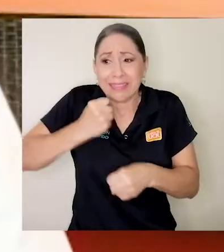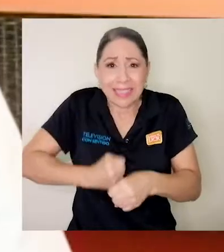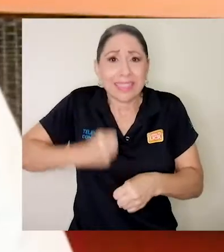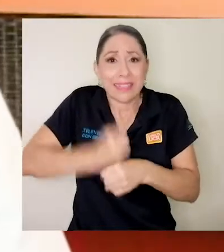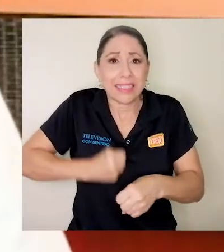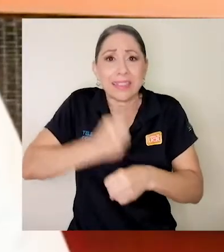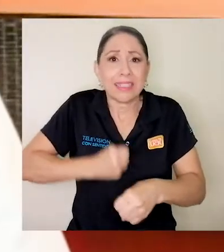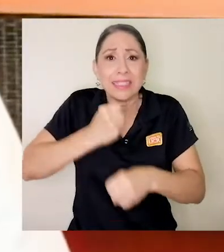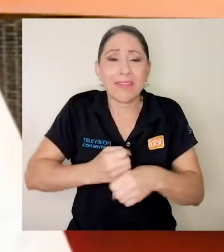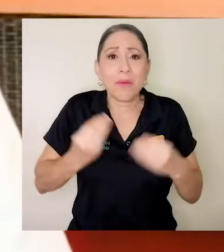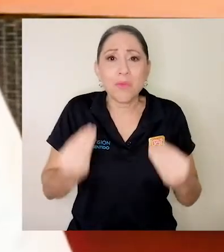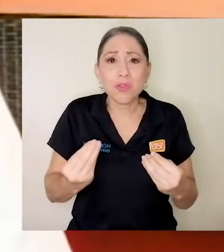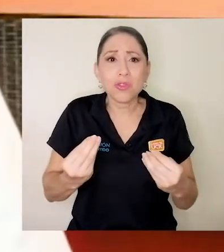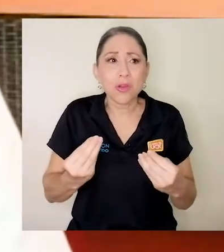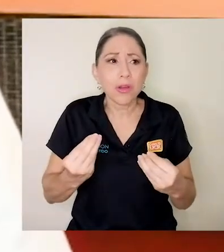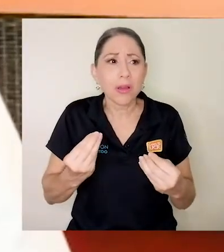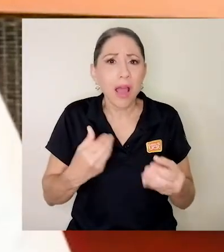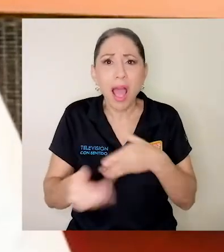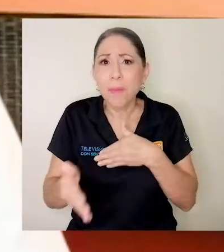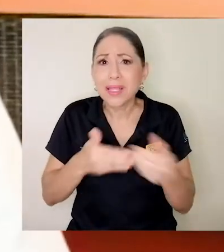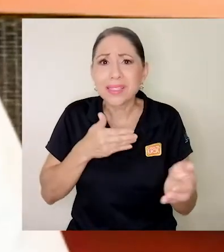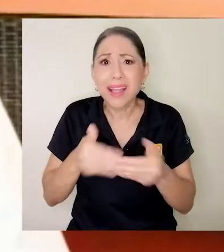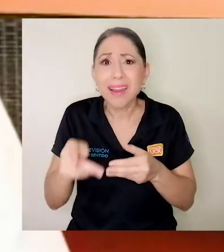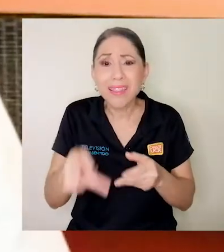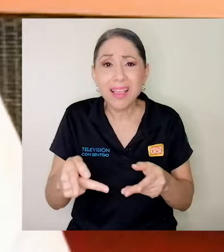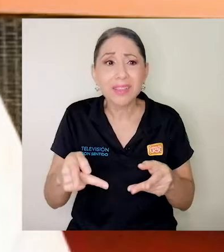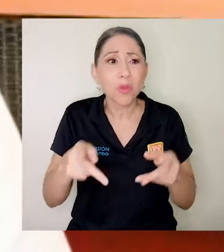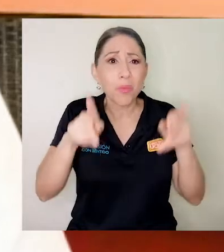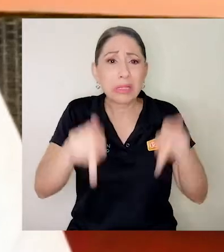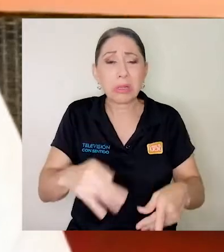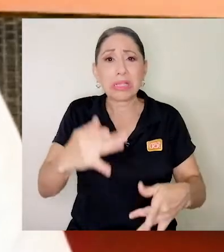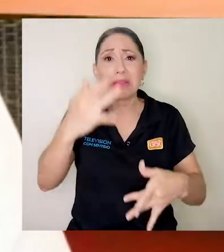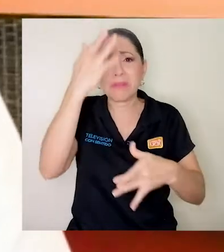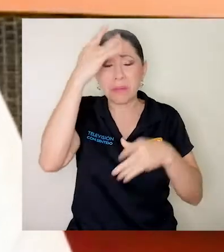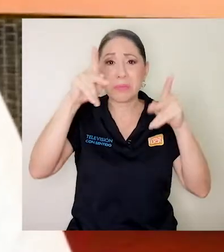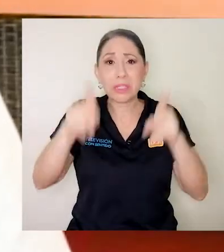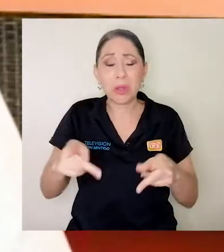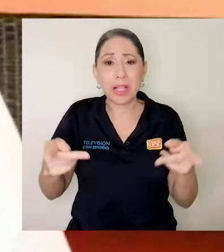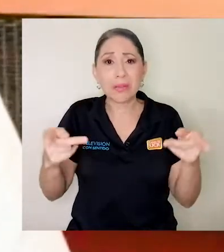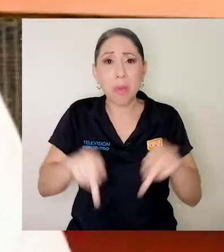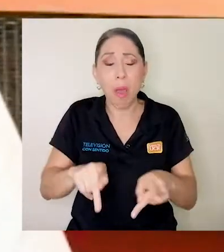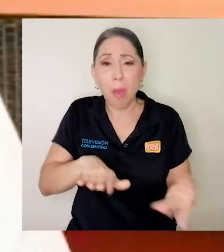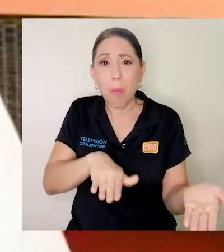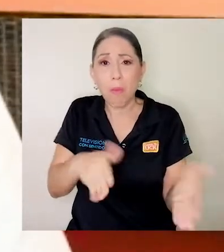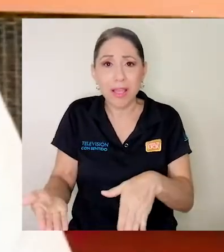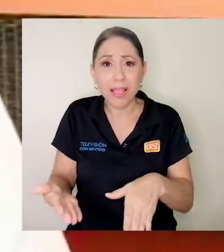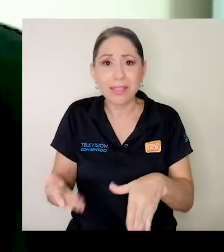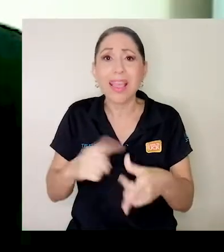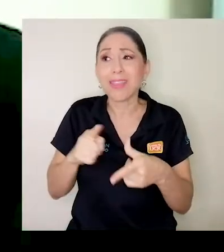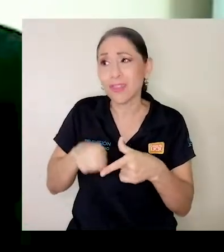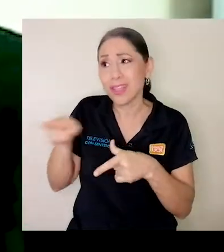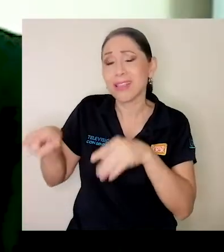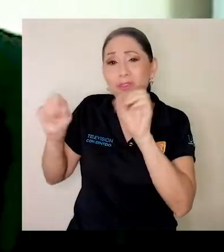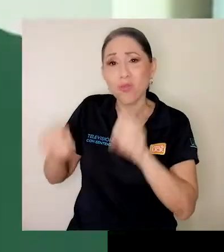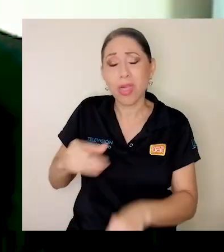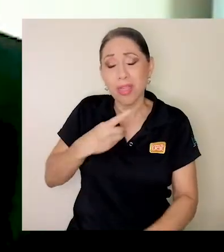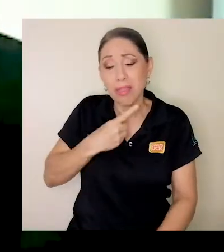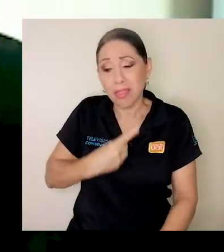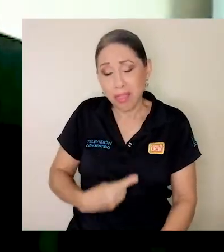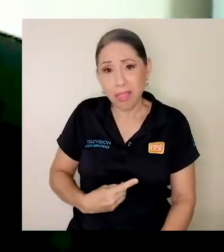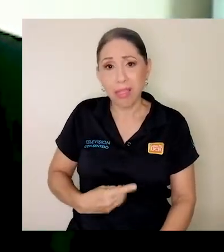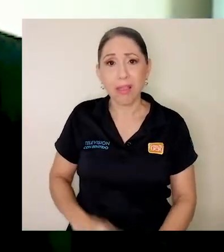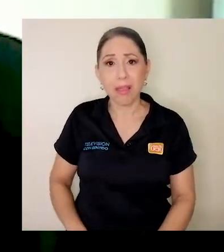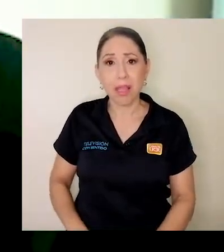que a pesar de eso siempre hay gente que fallece, podría desarrollar depresión. El personal que